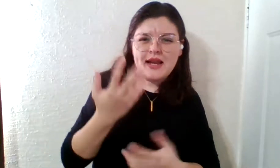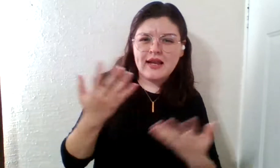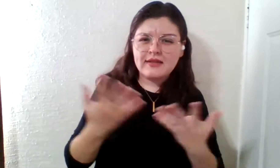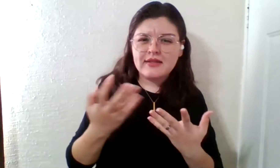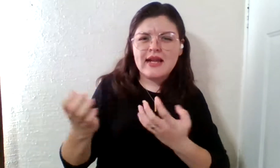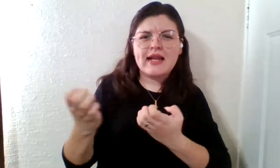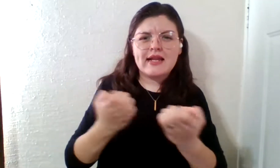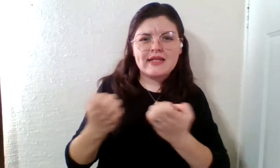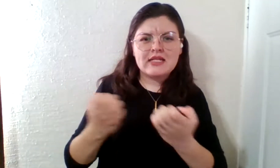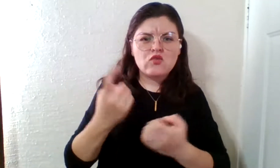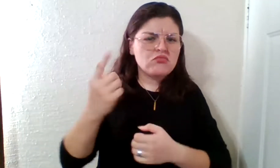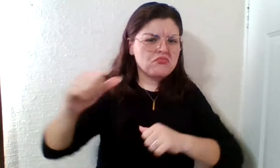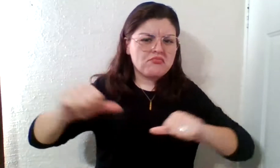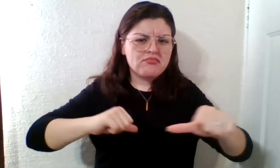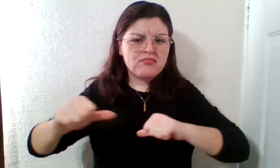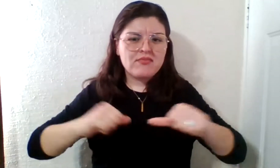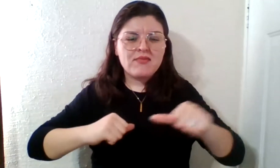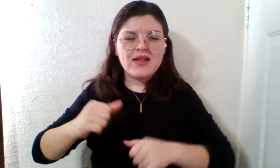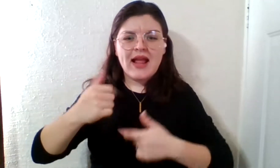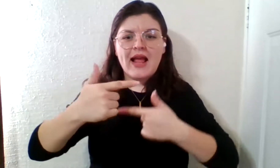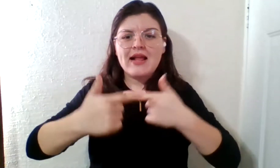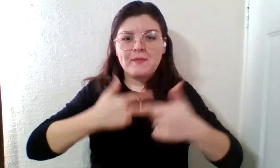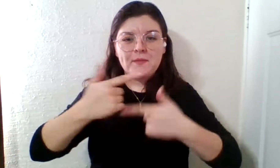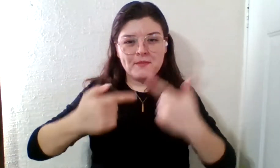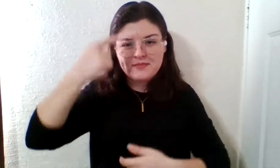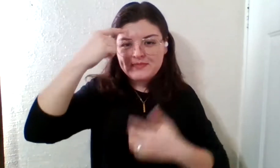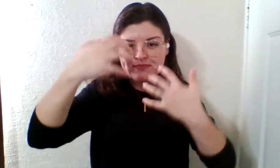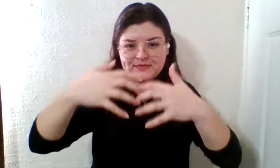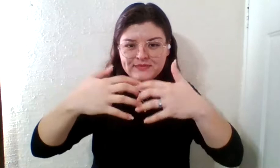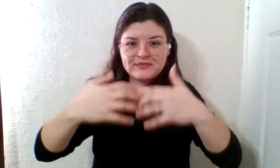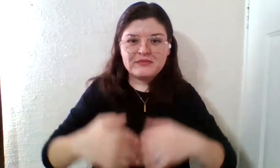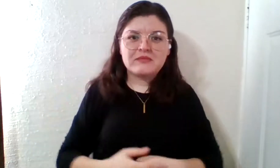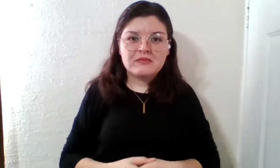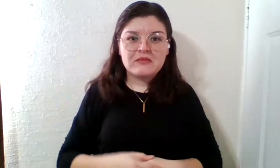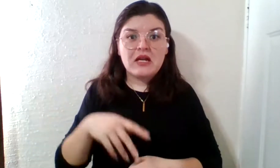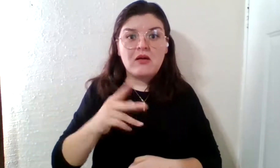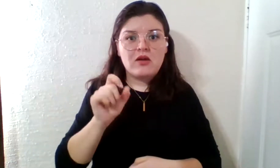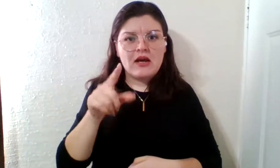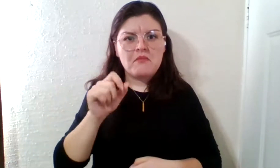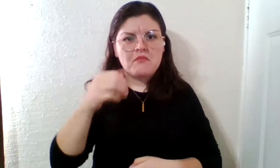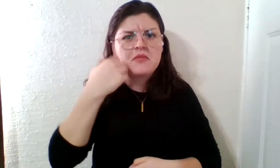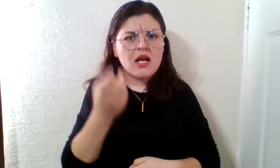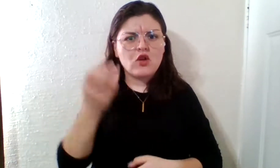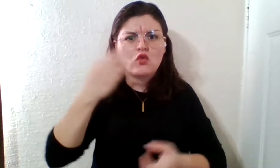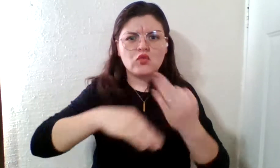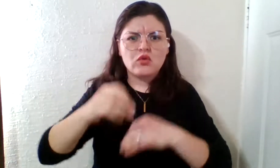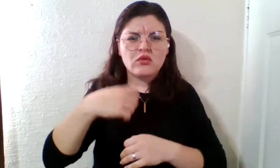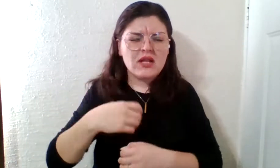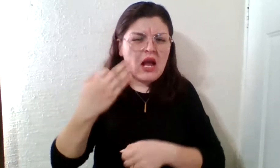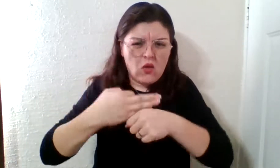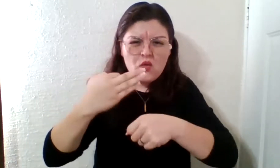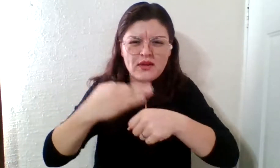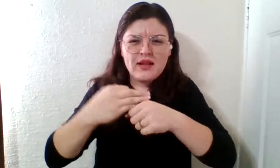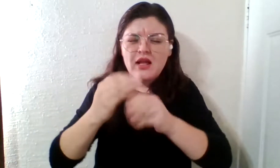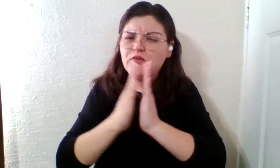con una actividad de gimnasia cerebral con ustedes y sobre todo me gustaría invitarlos a que en este momento